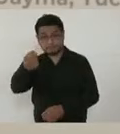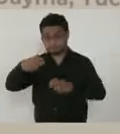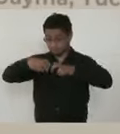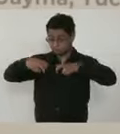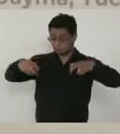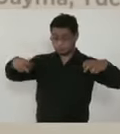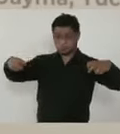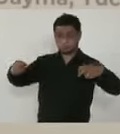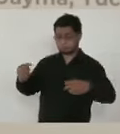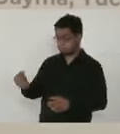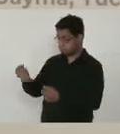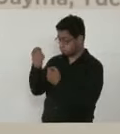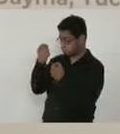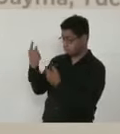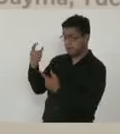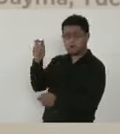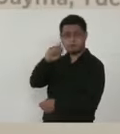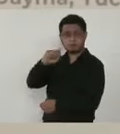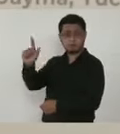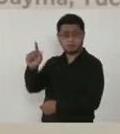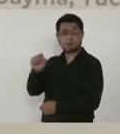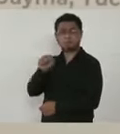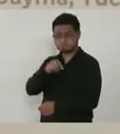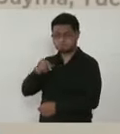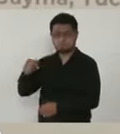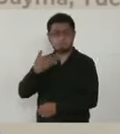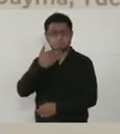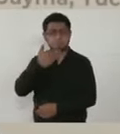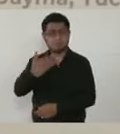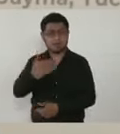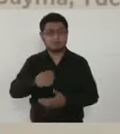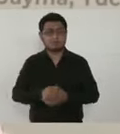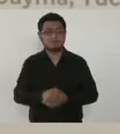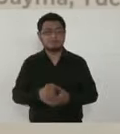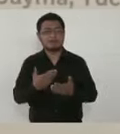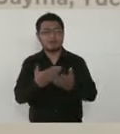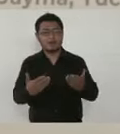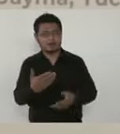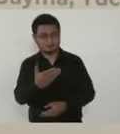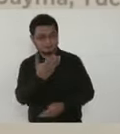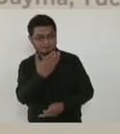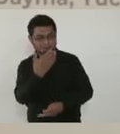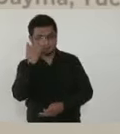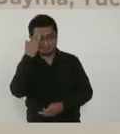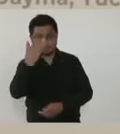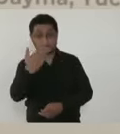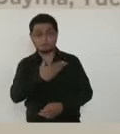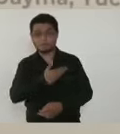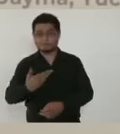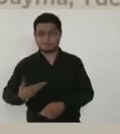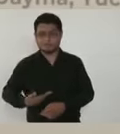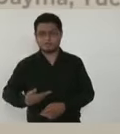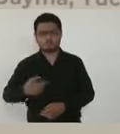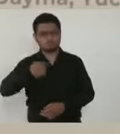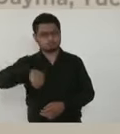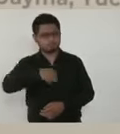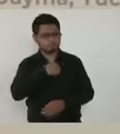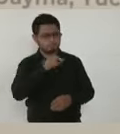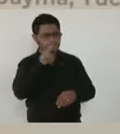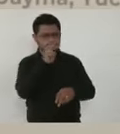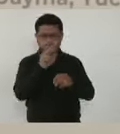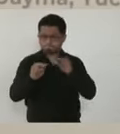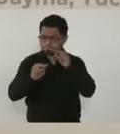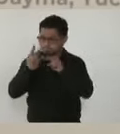sido debidamente presentados. Y señor presidente, pues el día de hoy estamos constatando junto con usted los avances en